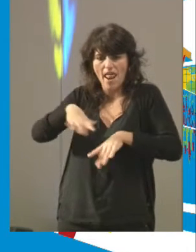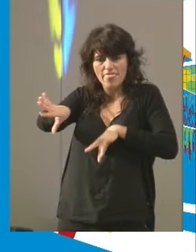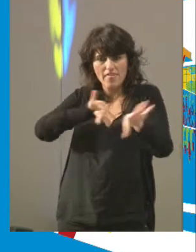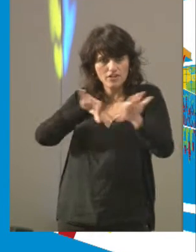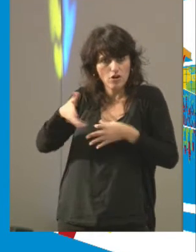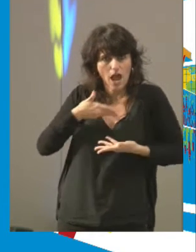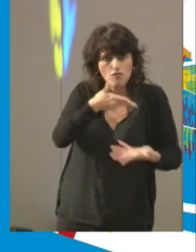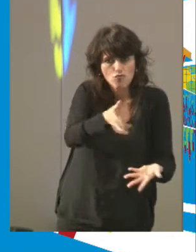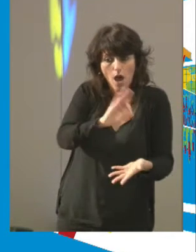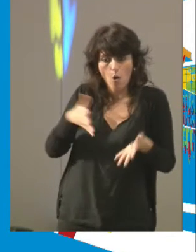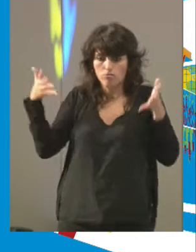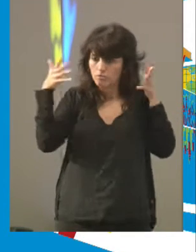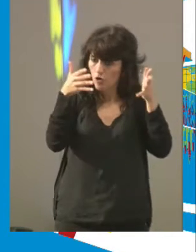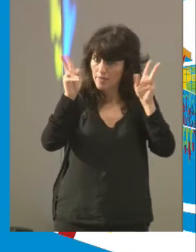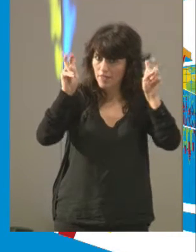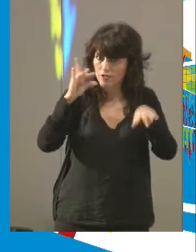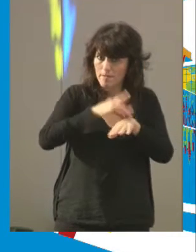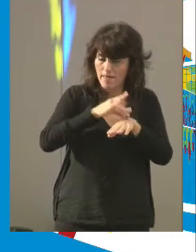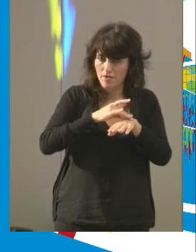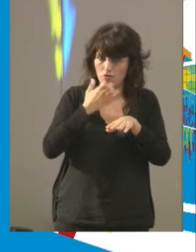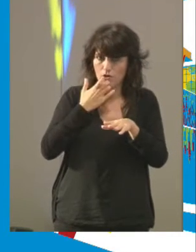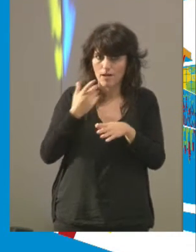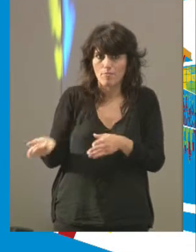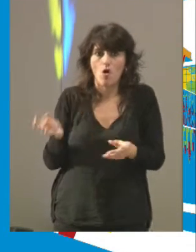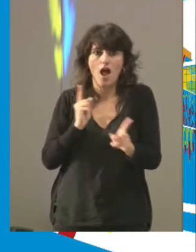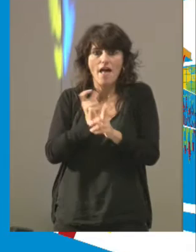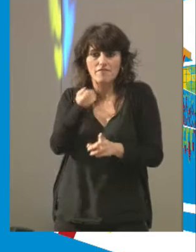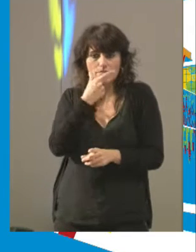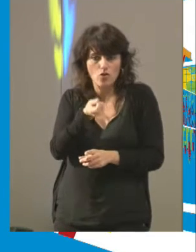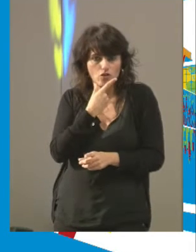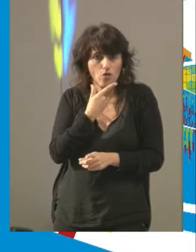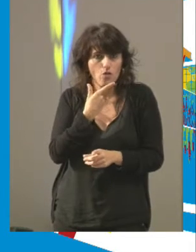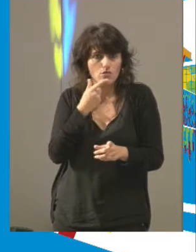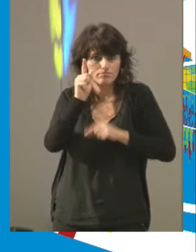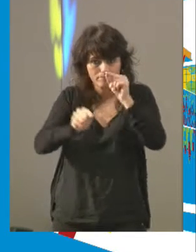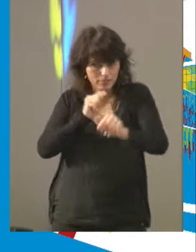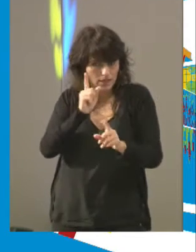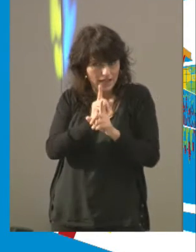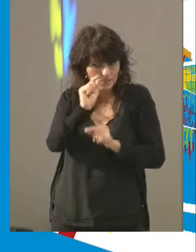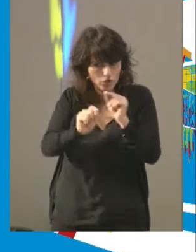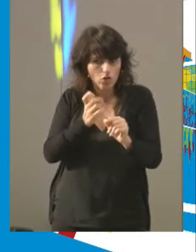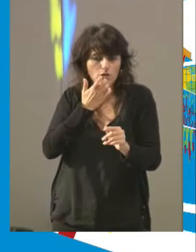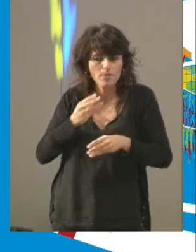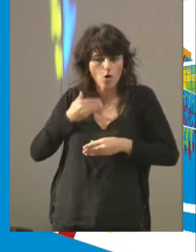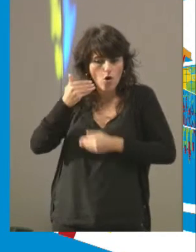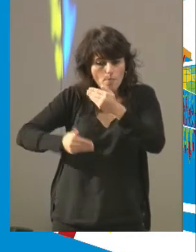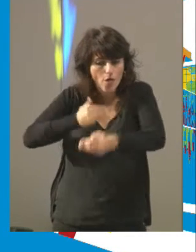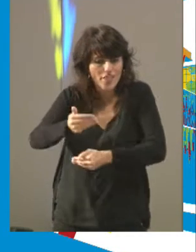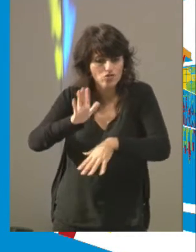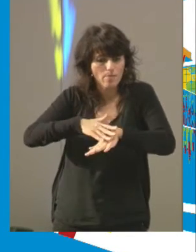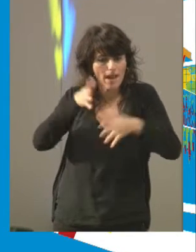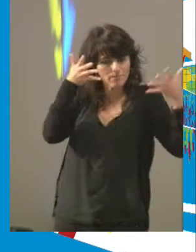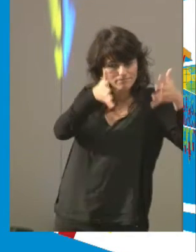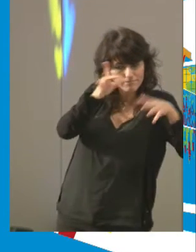hasta recomendadores de temas médicos, como un recomendador de antibióticos que hicimos, cómo mejorar el proceso de recomendación a los